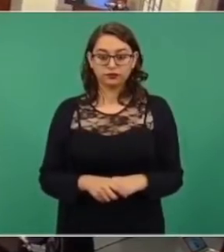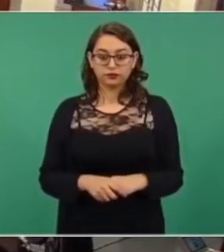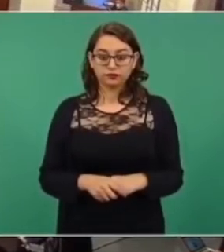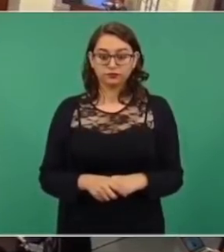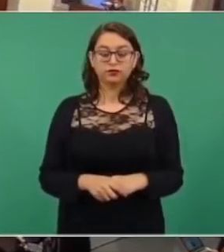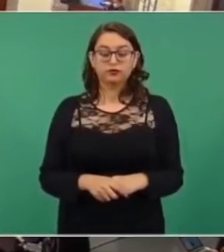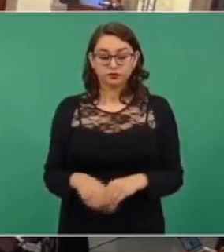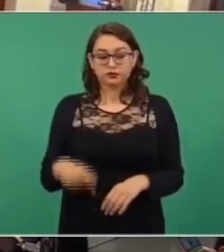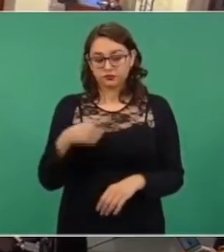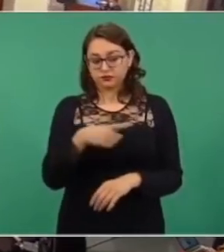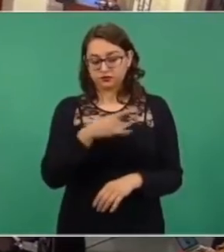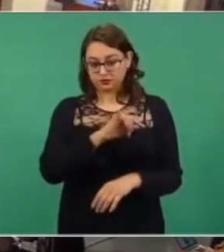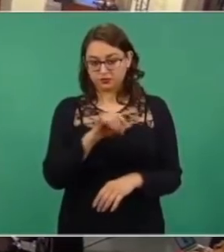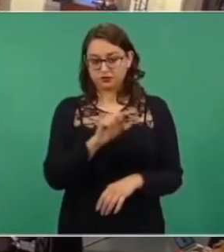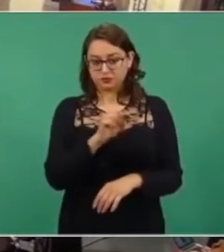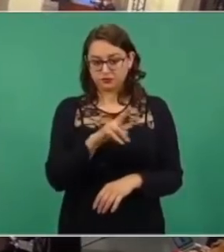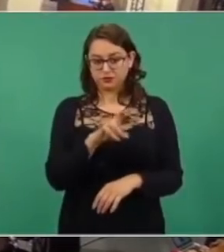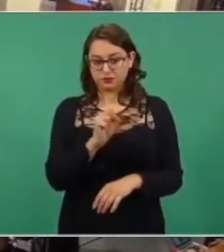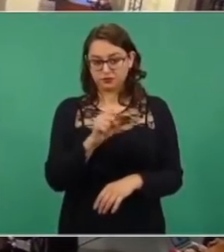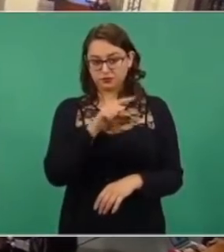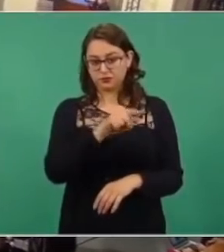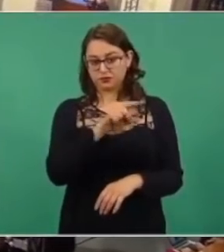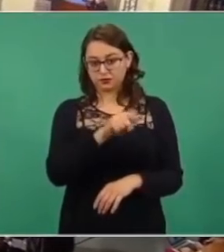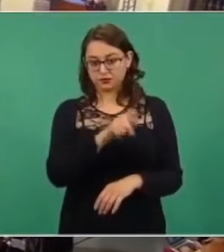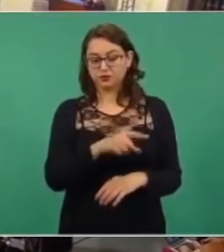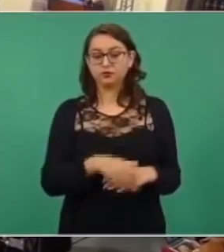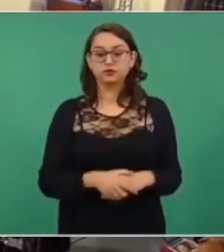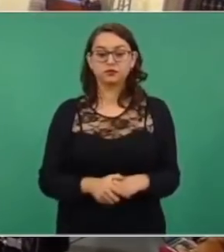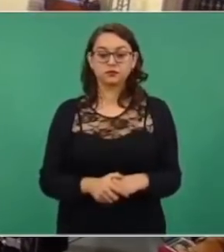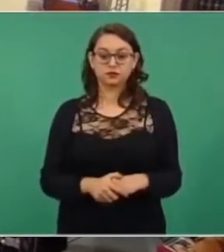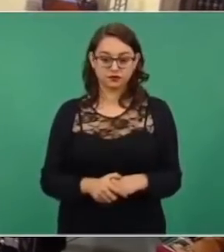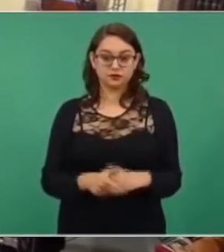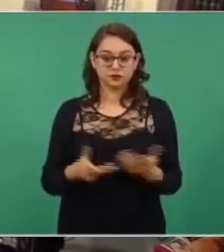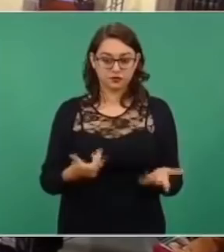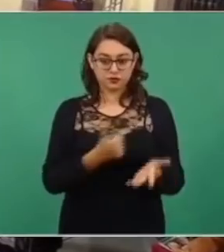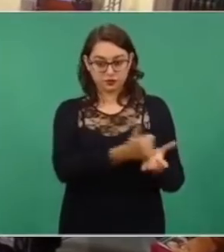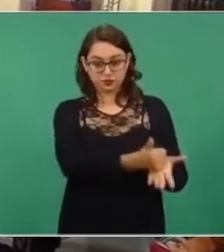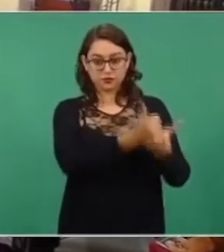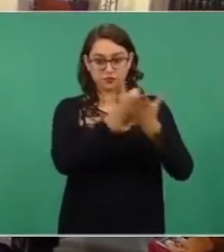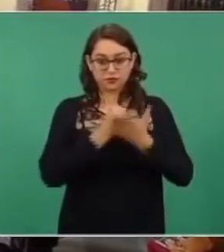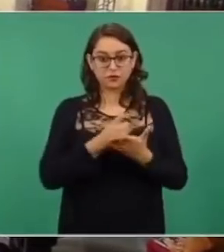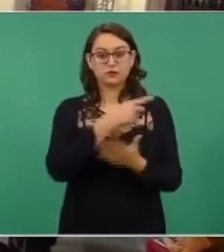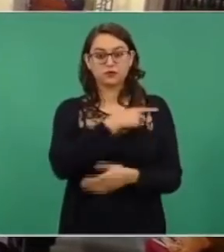Sí, con Jesús, que le he pedido que él nos ayude